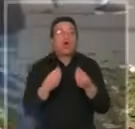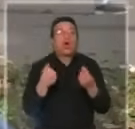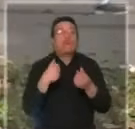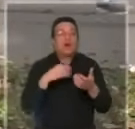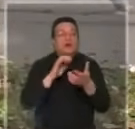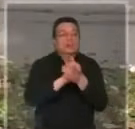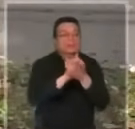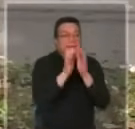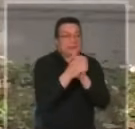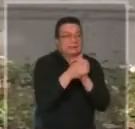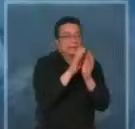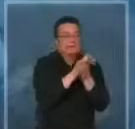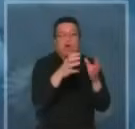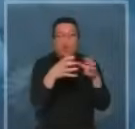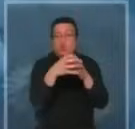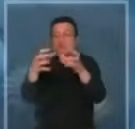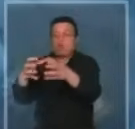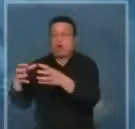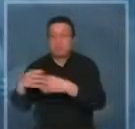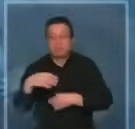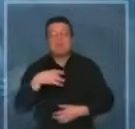complicidades entre un grupito y otro.